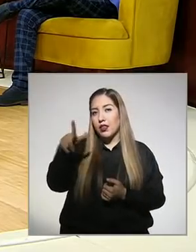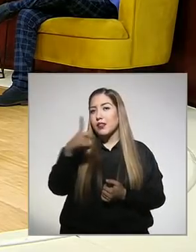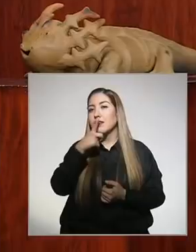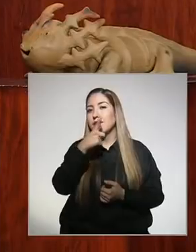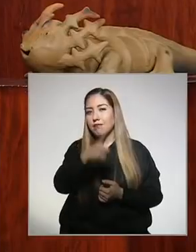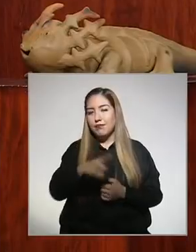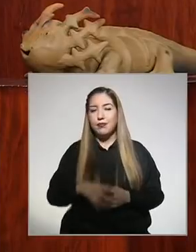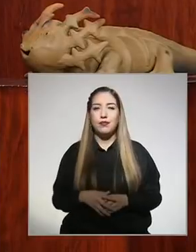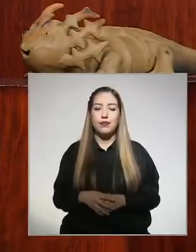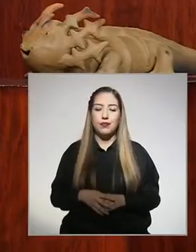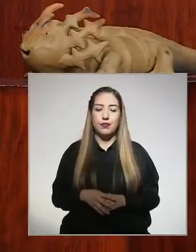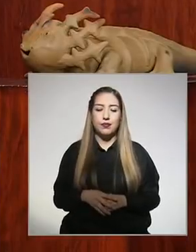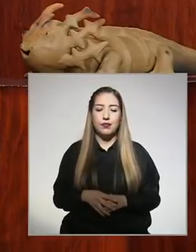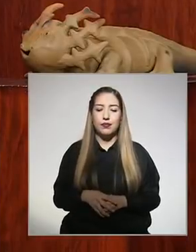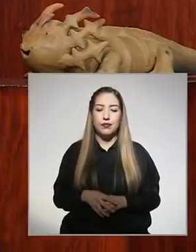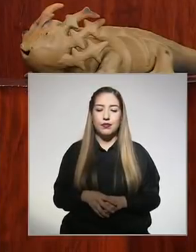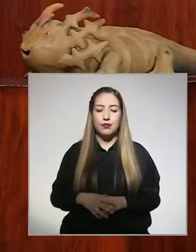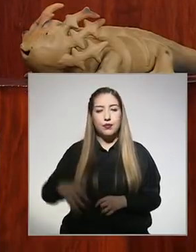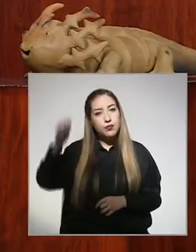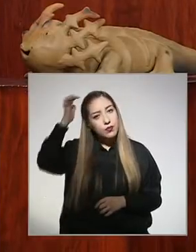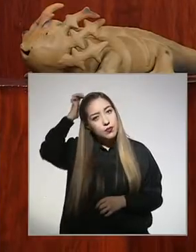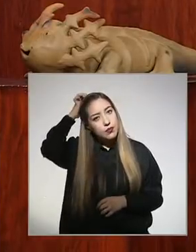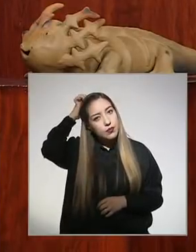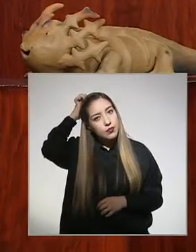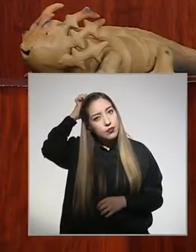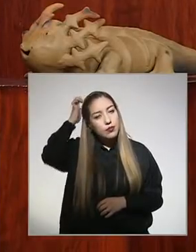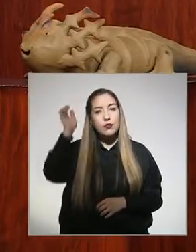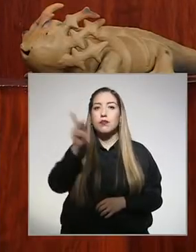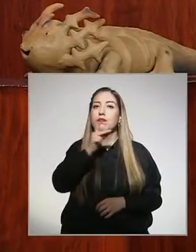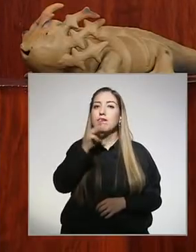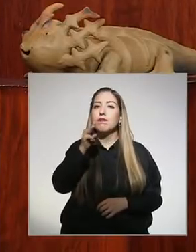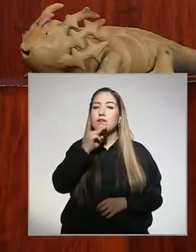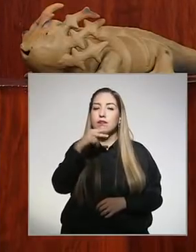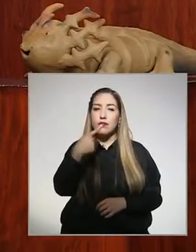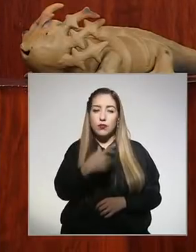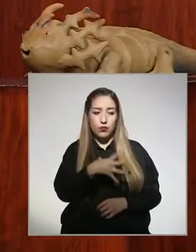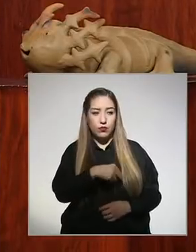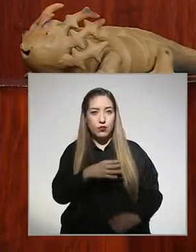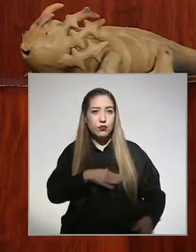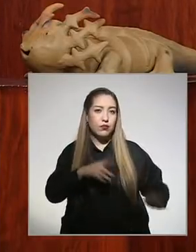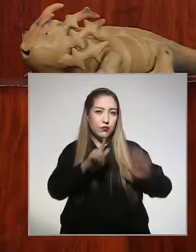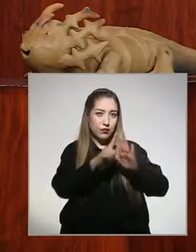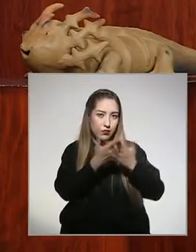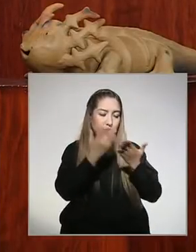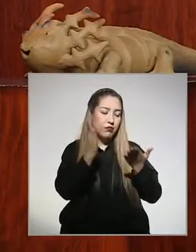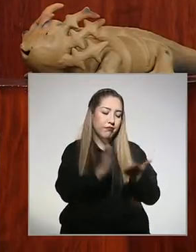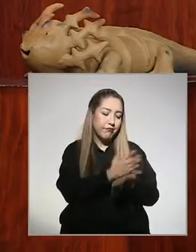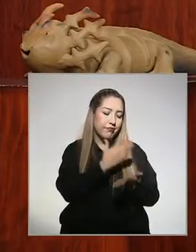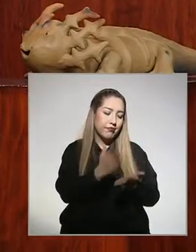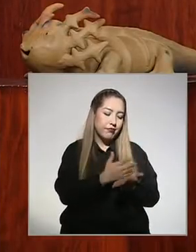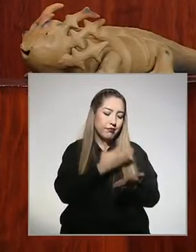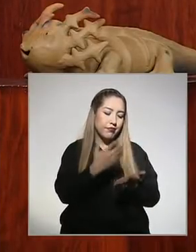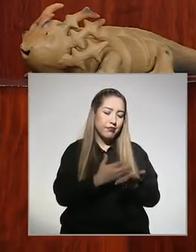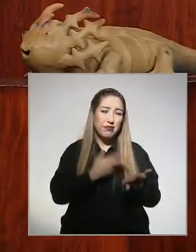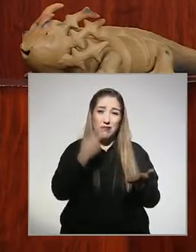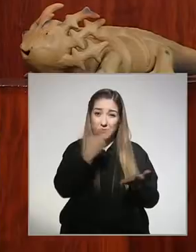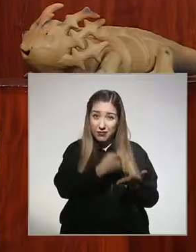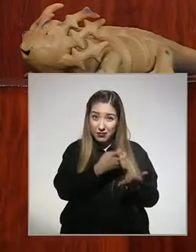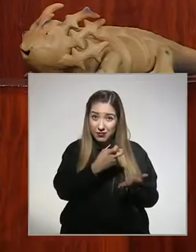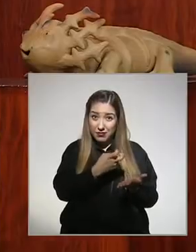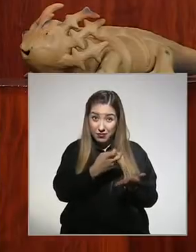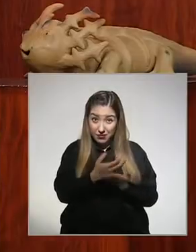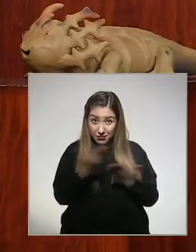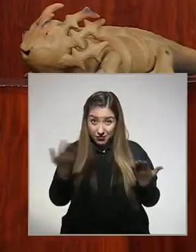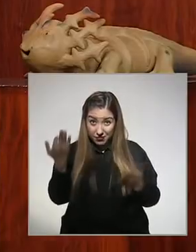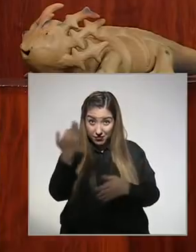Esta imagen, quizá el papá de la mamá leyéndole un cuento al niño antes de dormir. Hoy en día eso yo creo que ya de plano se ha suplido,